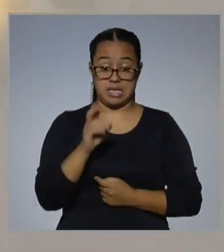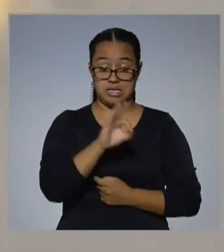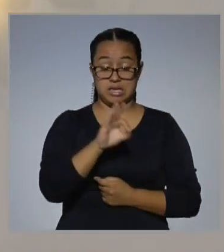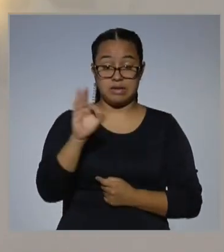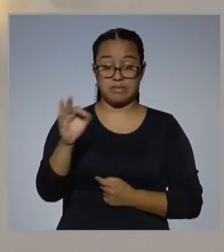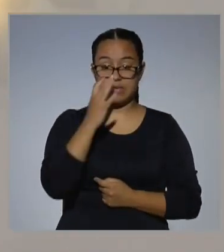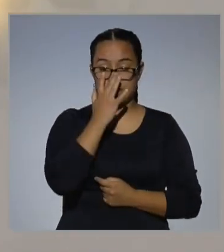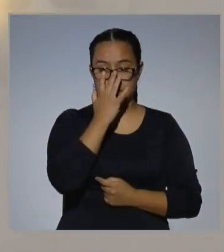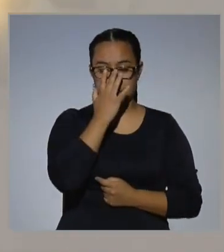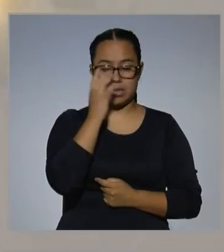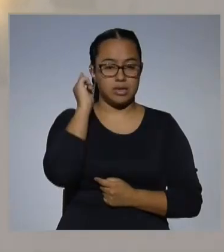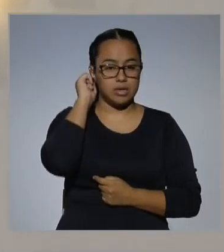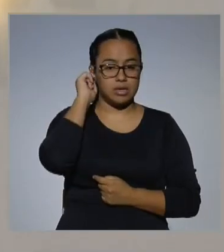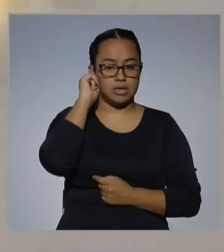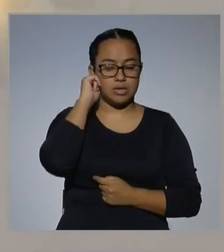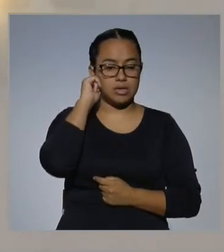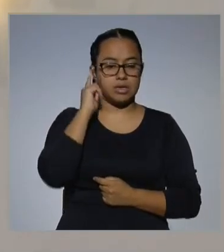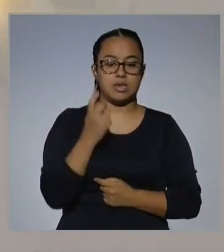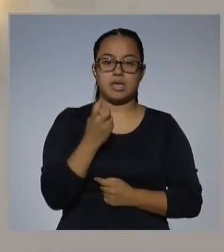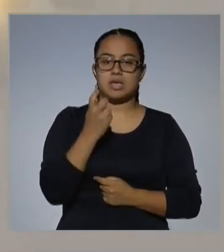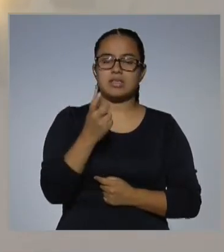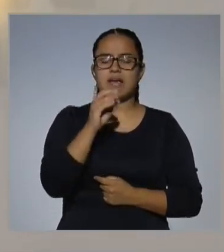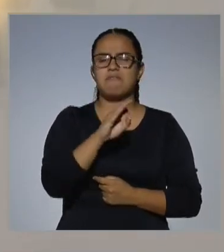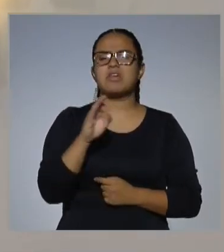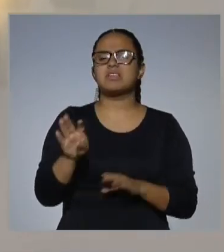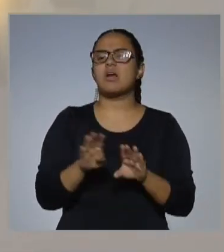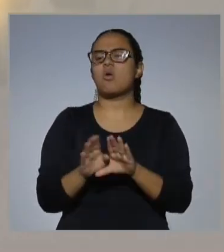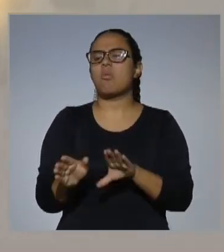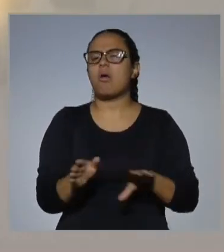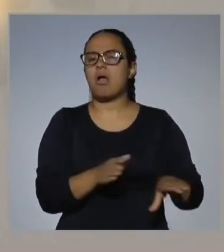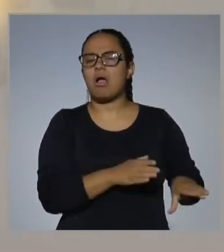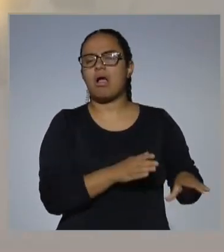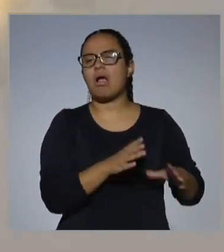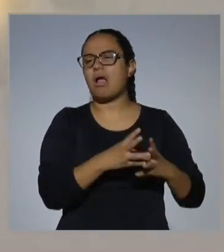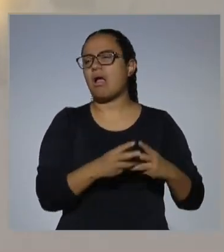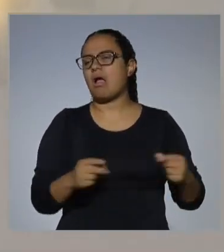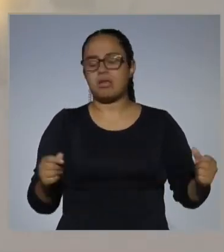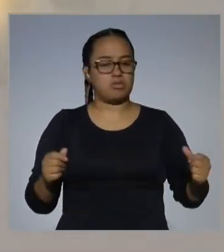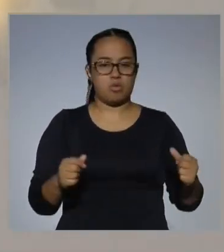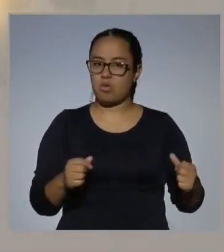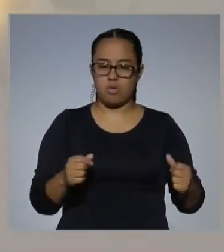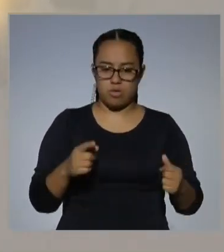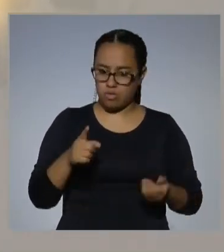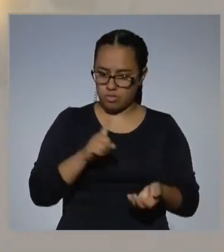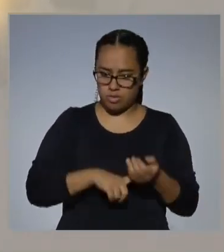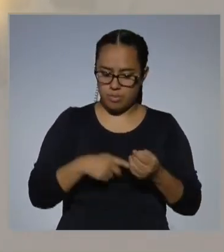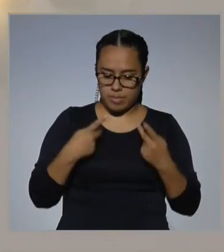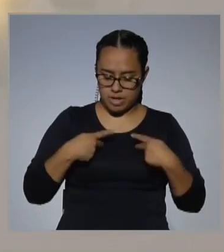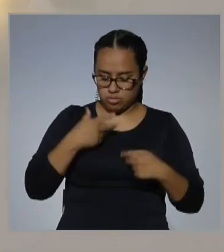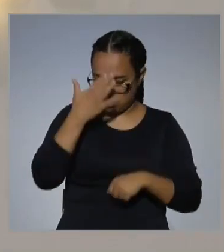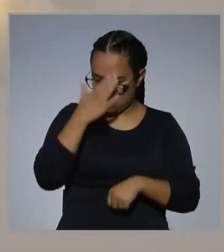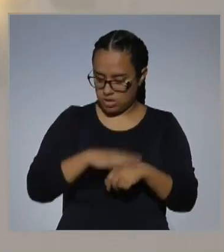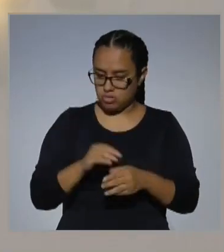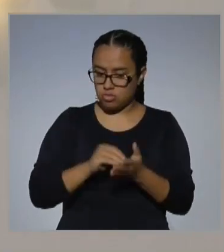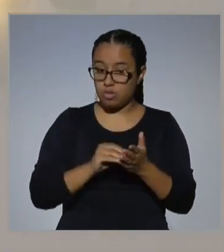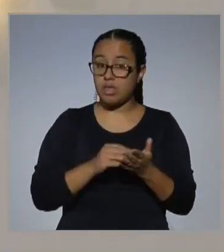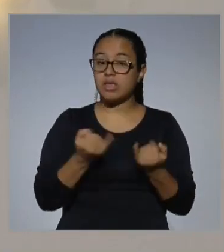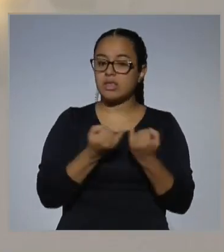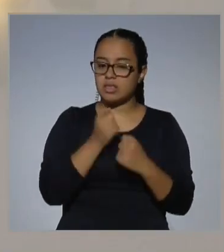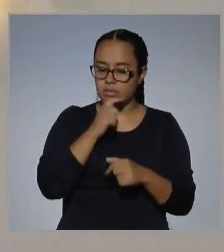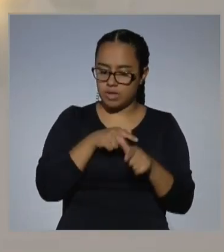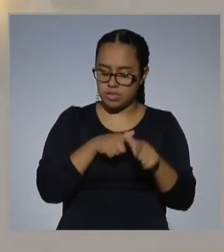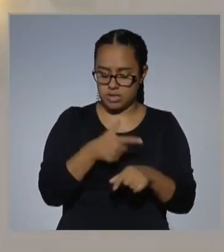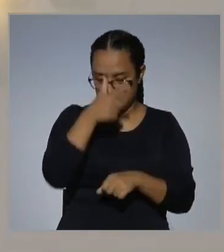verdad no dejan de lado y que eso es lo que también nos está expresando el público, la espiritualidad. Creo que esta parte de